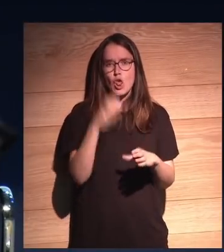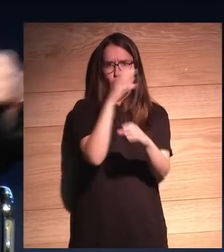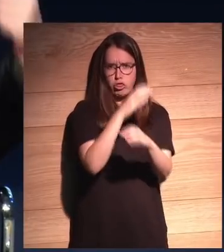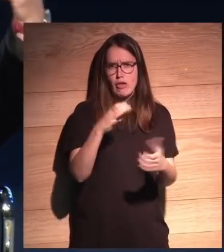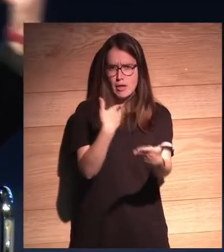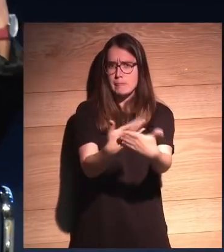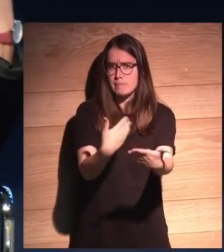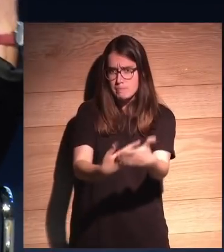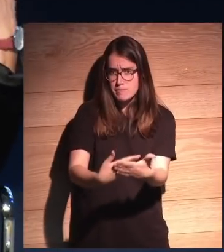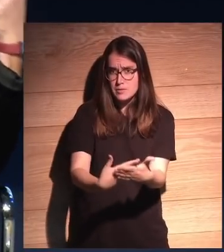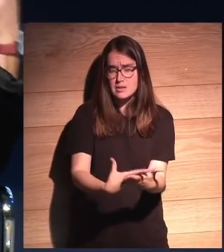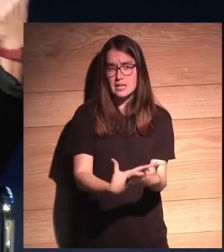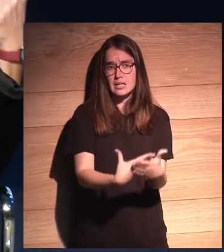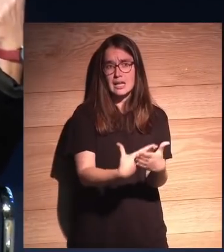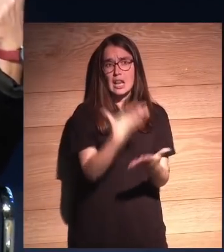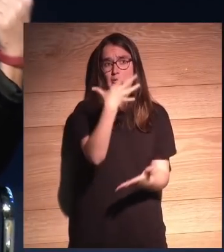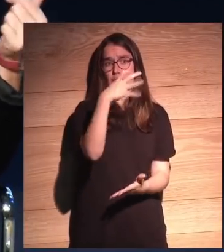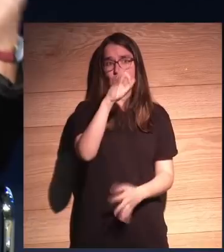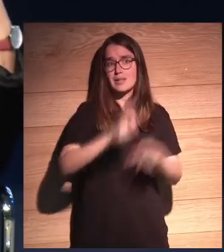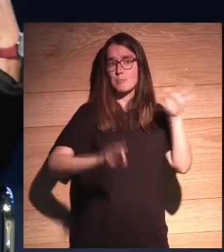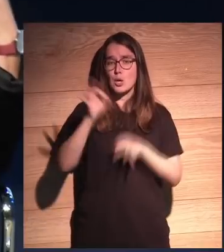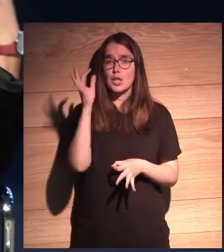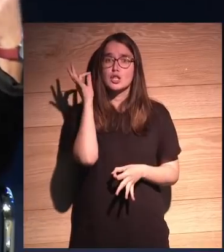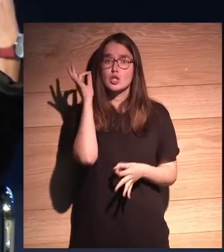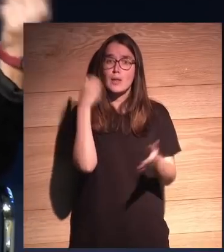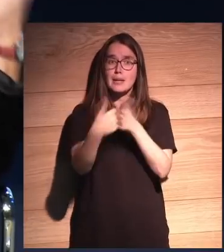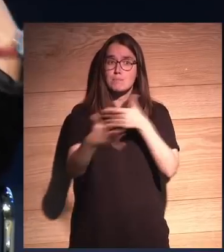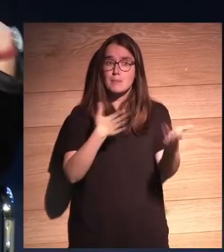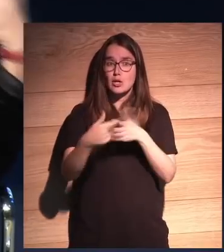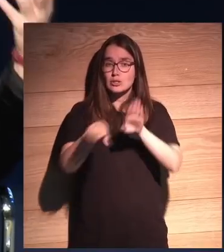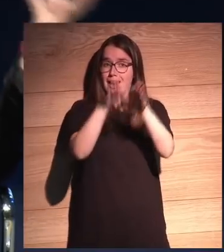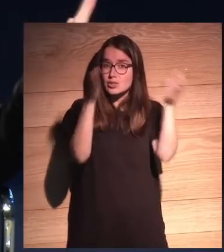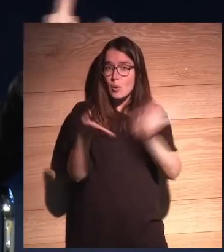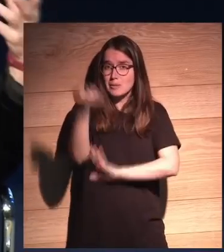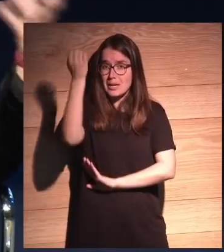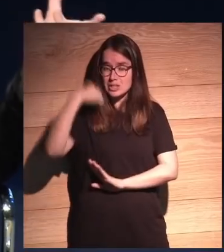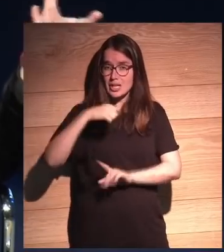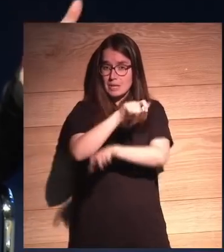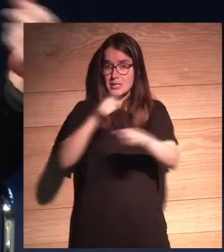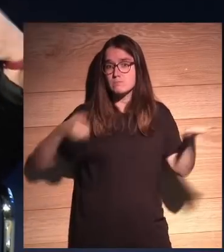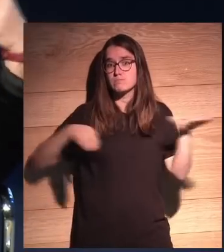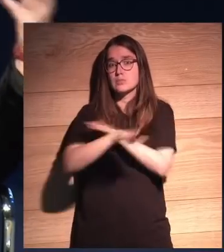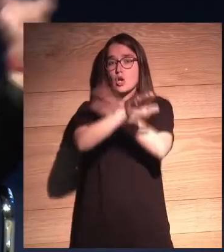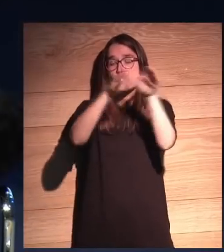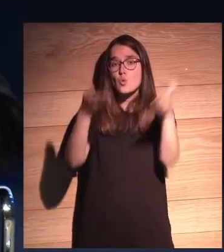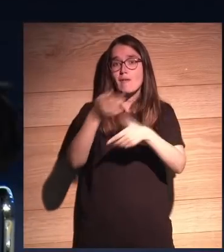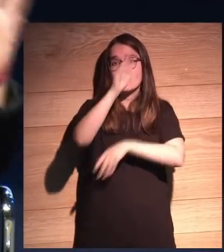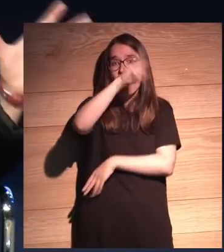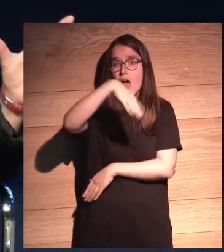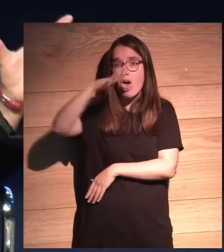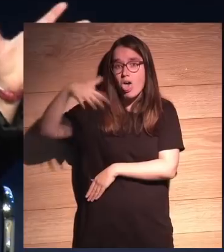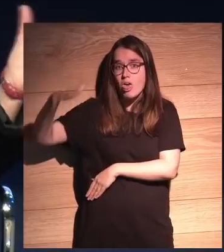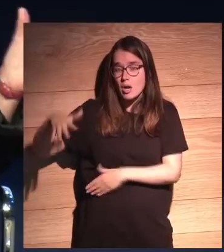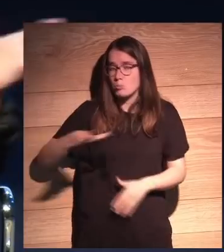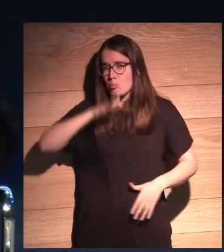científicamente que la mitad de las manos que aparecen en las cuevas prehistóricas, la gente que entraba en las cuevas a pintar por